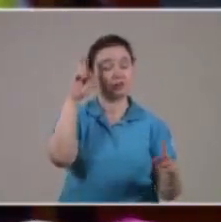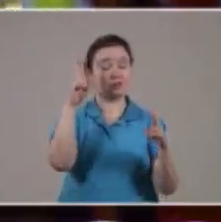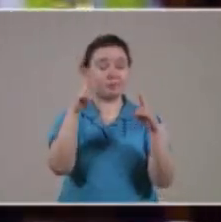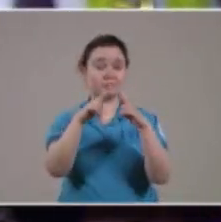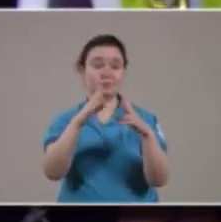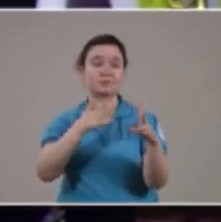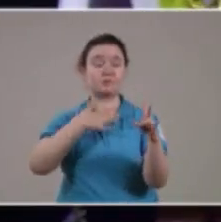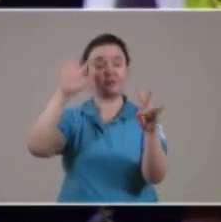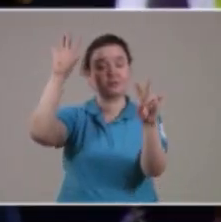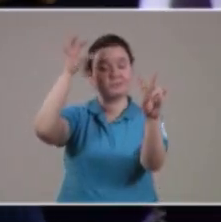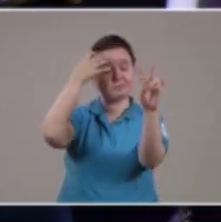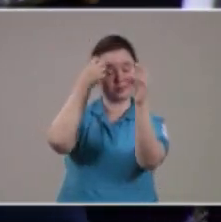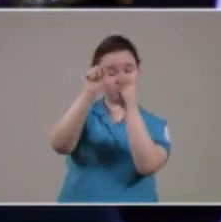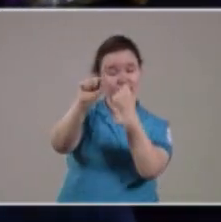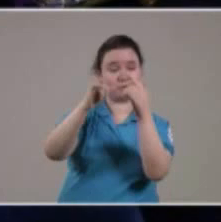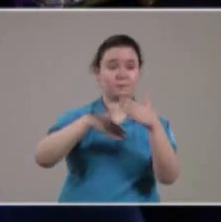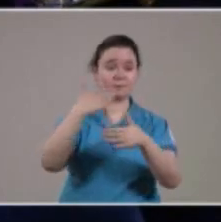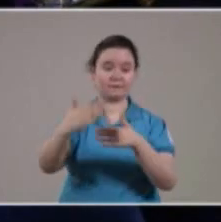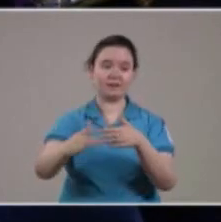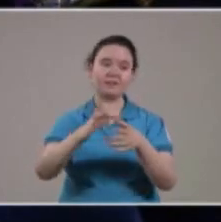ti.